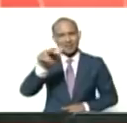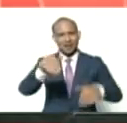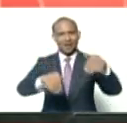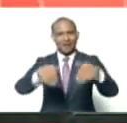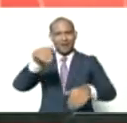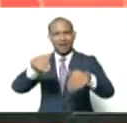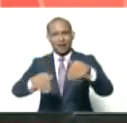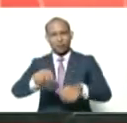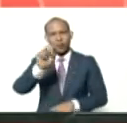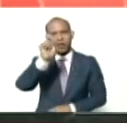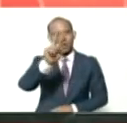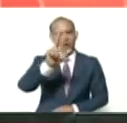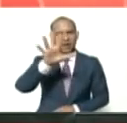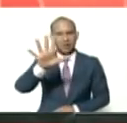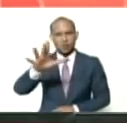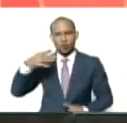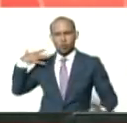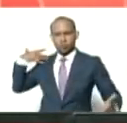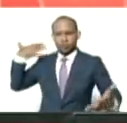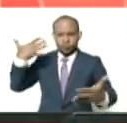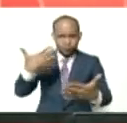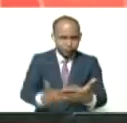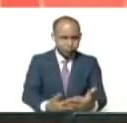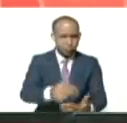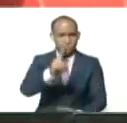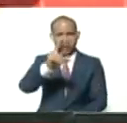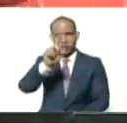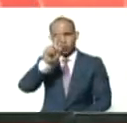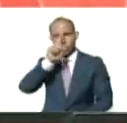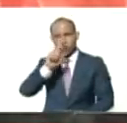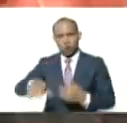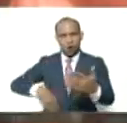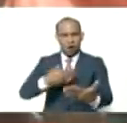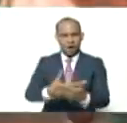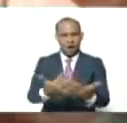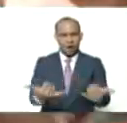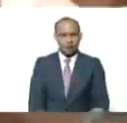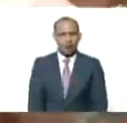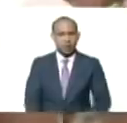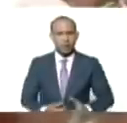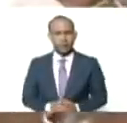de las 25 que ha habido en los últimos 21 años.